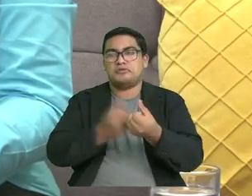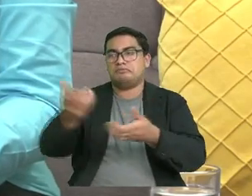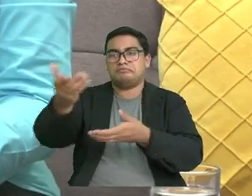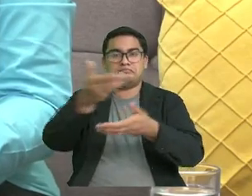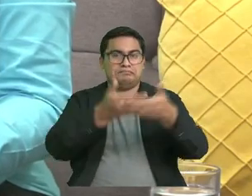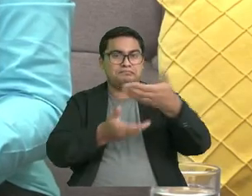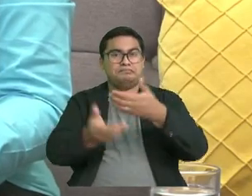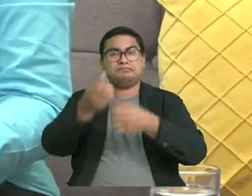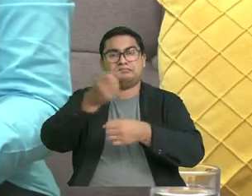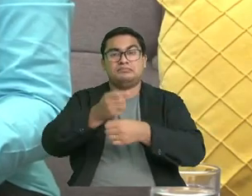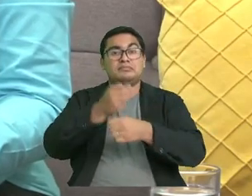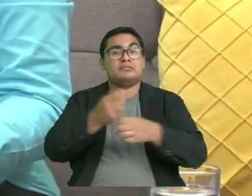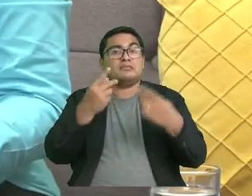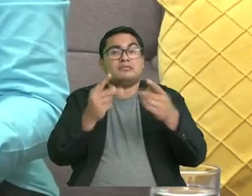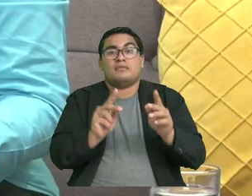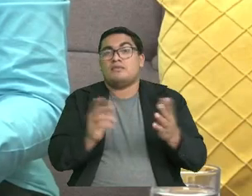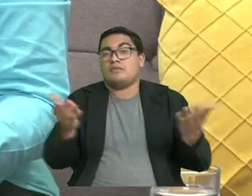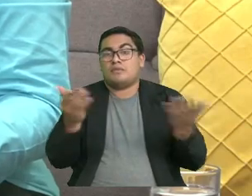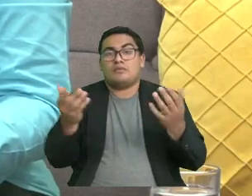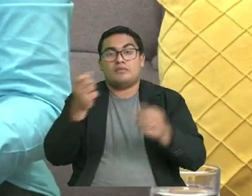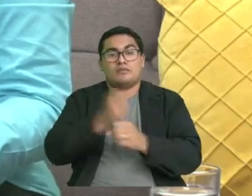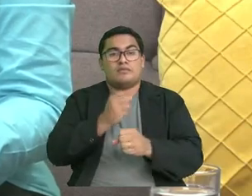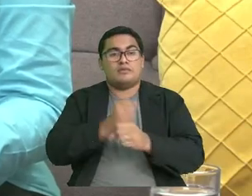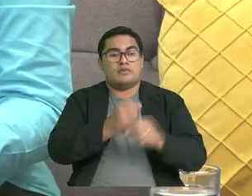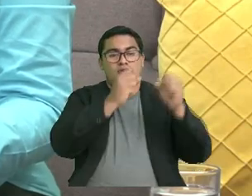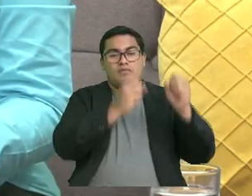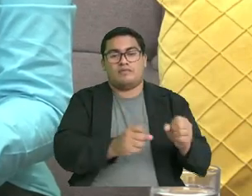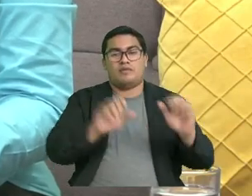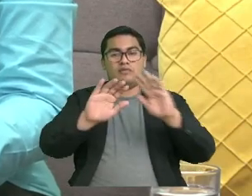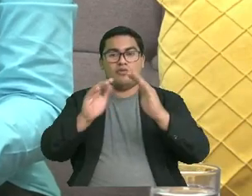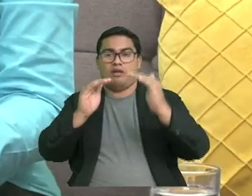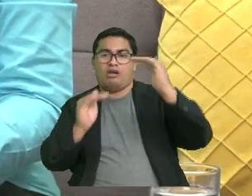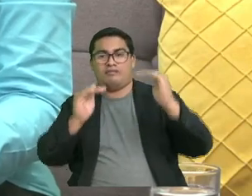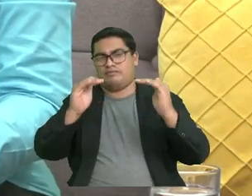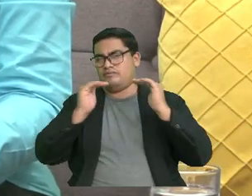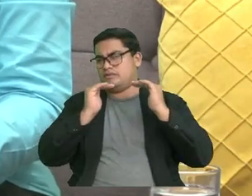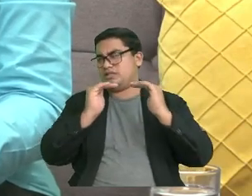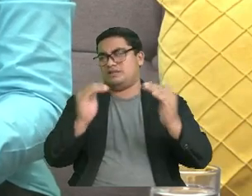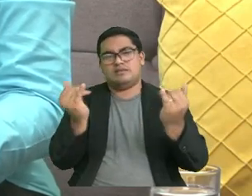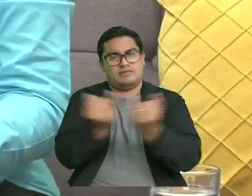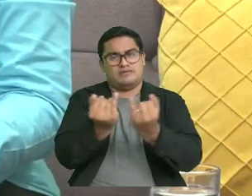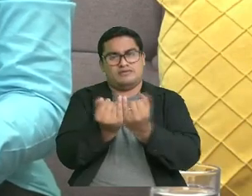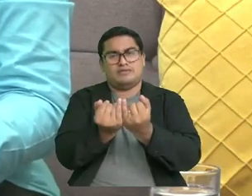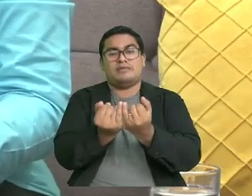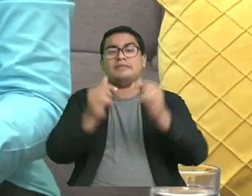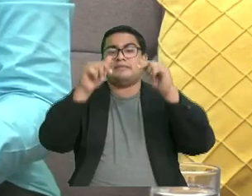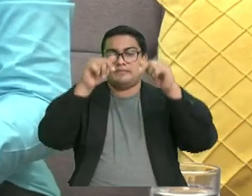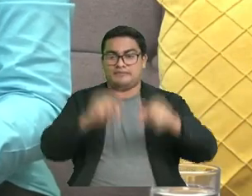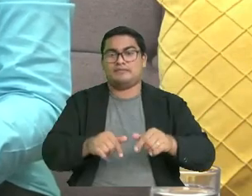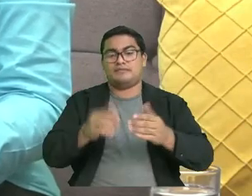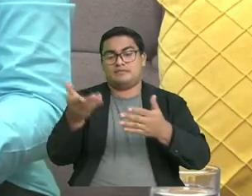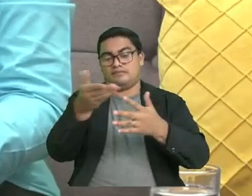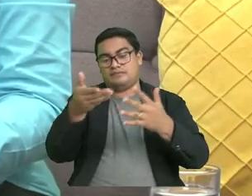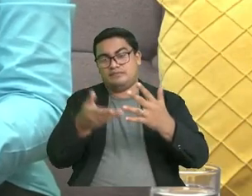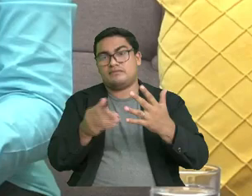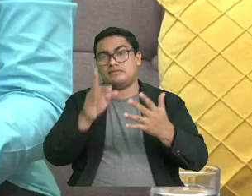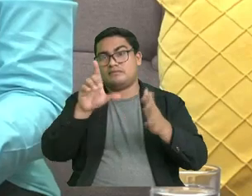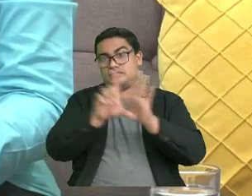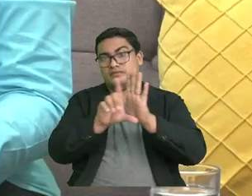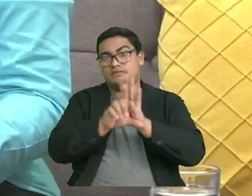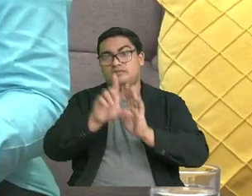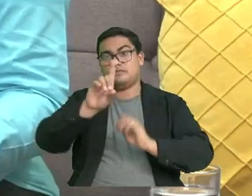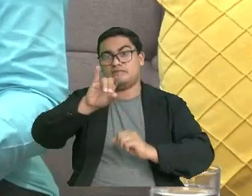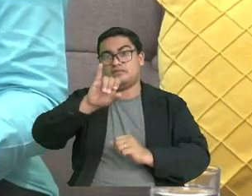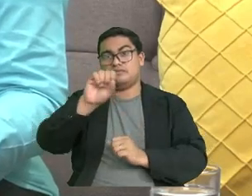trabajar, pero ¿cómo trabajamos? En igualdad de condiciones. Por eso es que en este digesto jurídico, sí, sí,